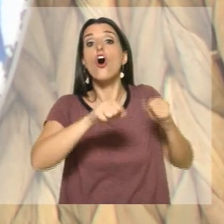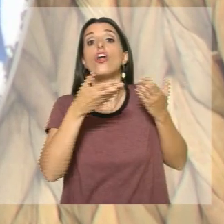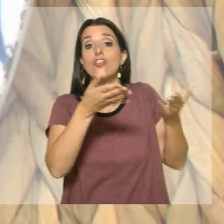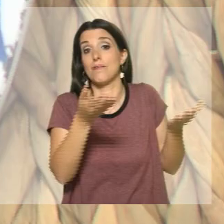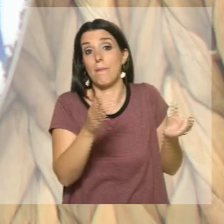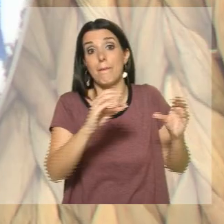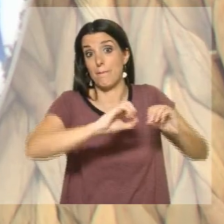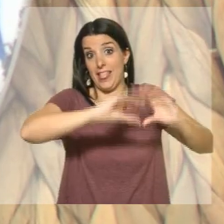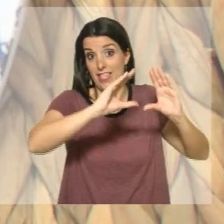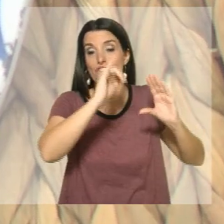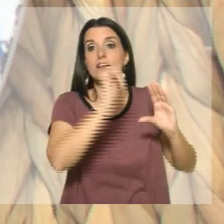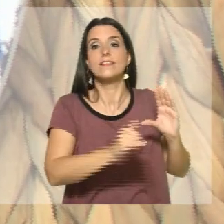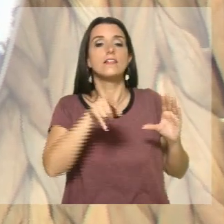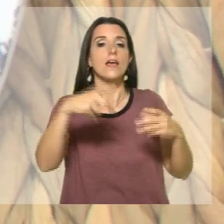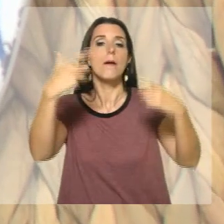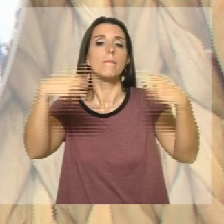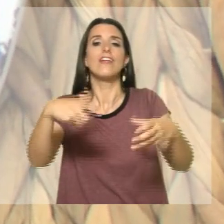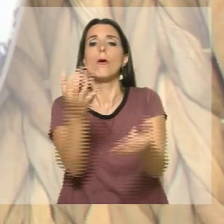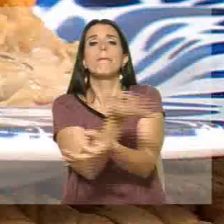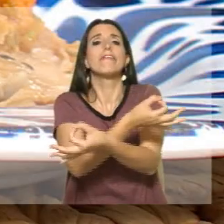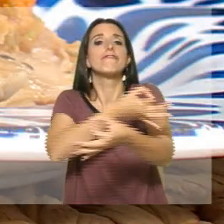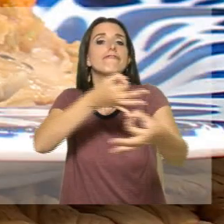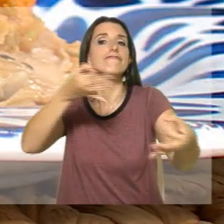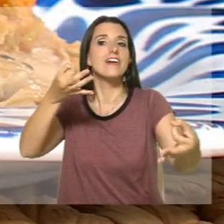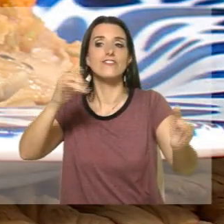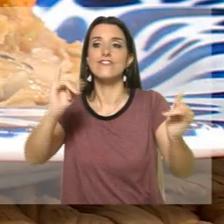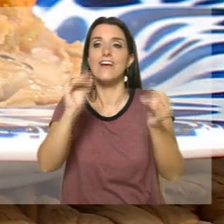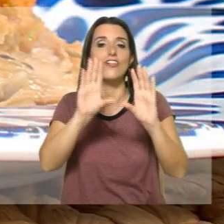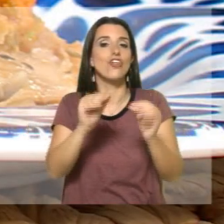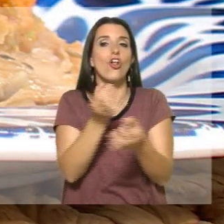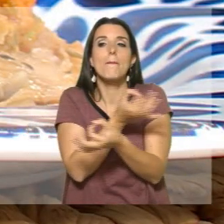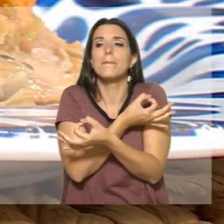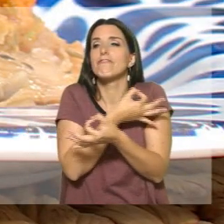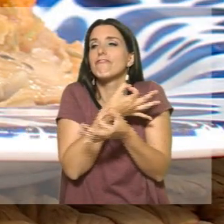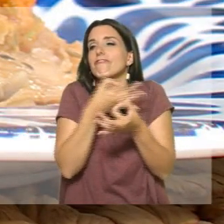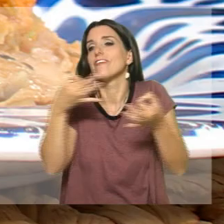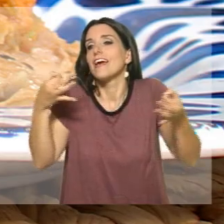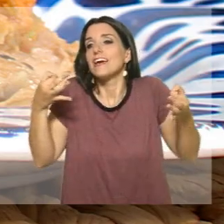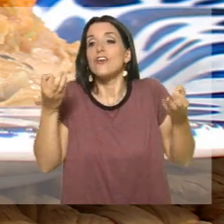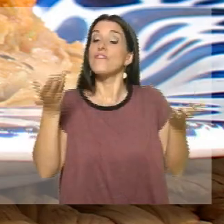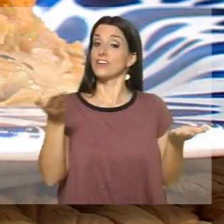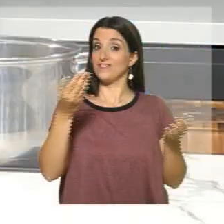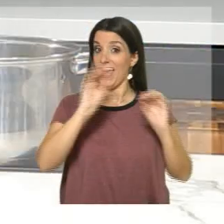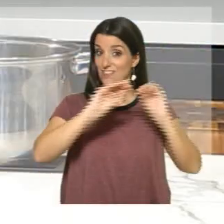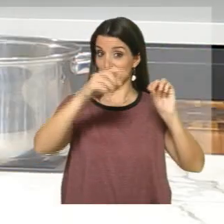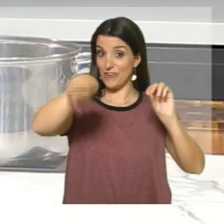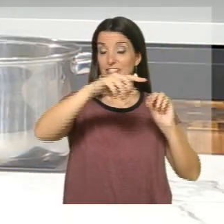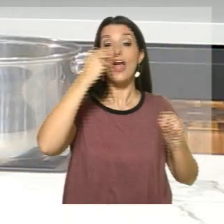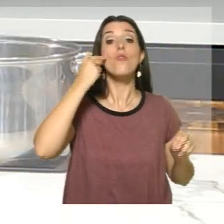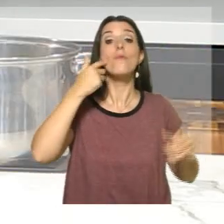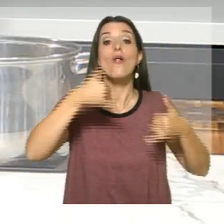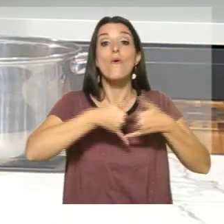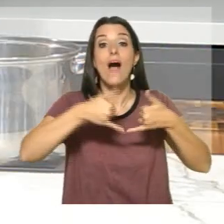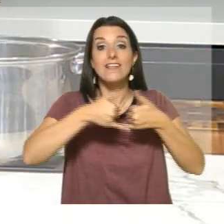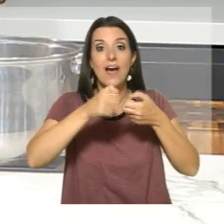súper platazo. Gracias a mi asistente que vino a las 6 y ya había aprendido el horno. Estaba todo, claro, todo previamente calculado. Nosotros les recordamos nuestro número de WhatsApp y